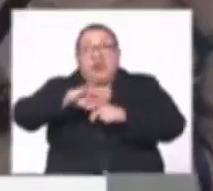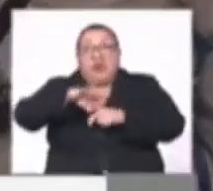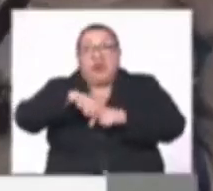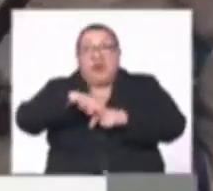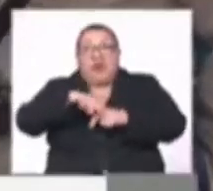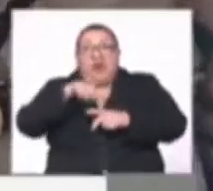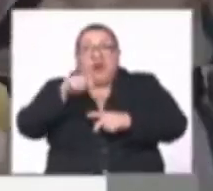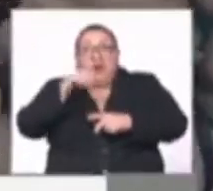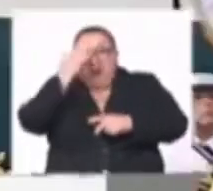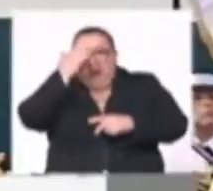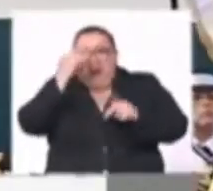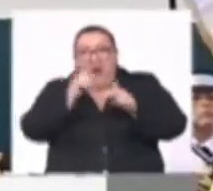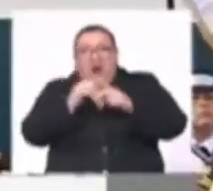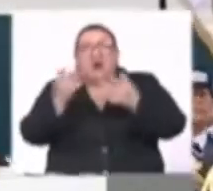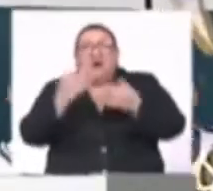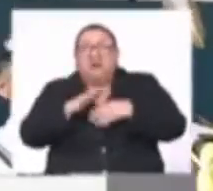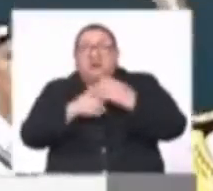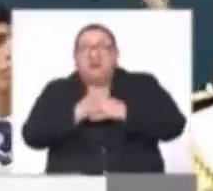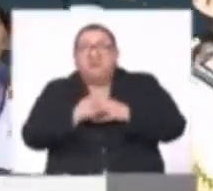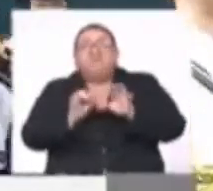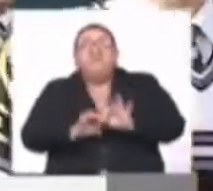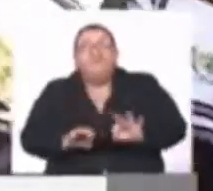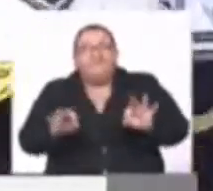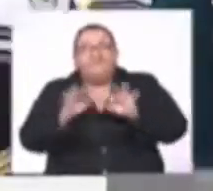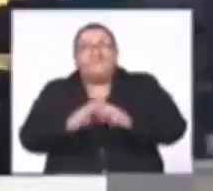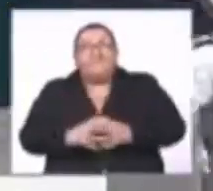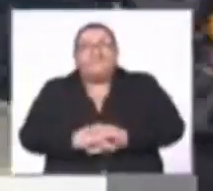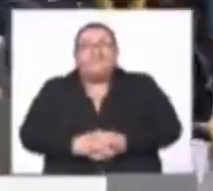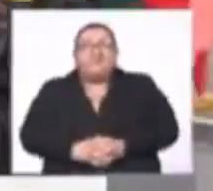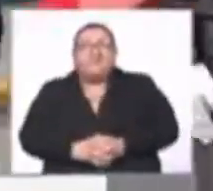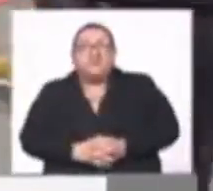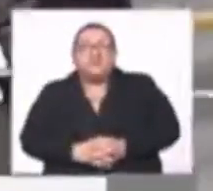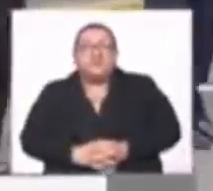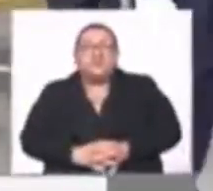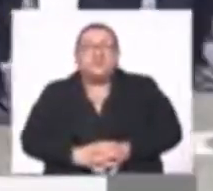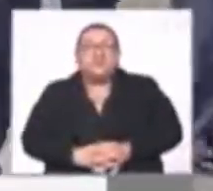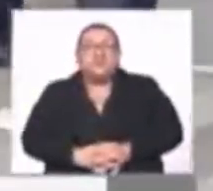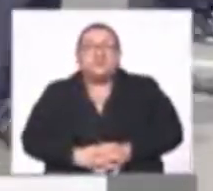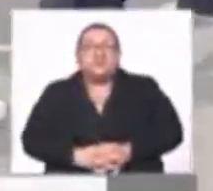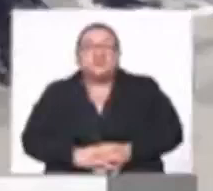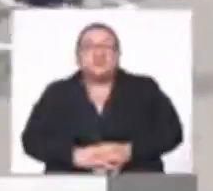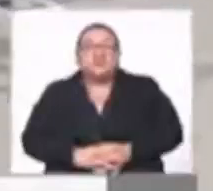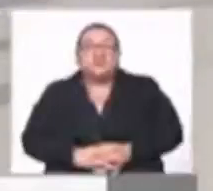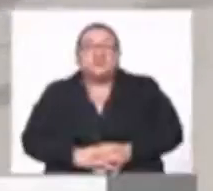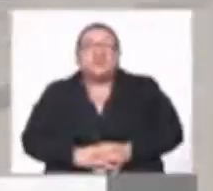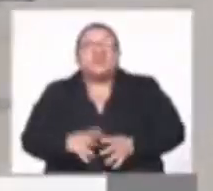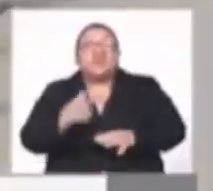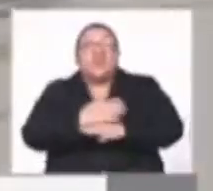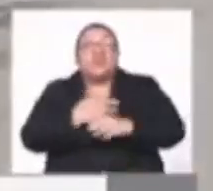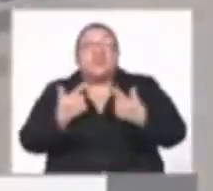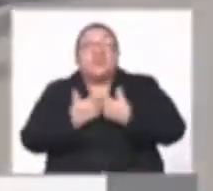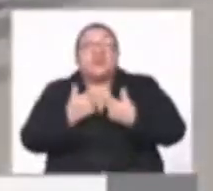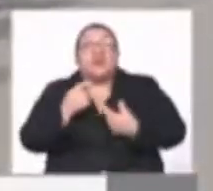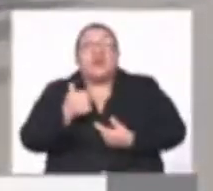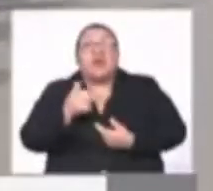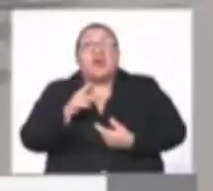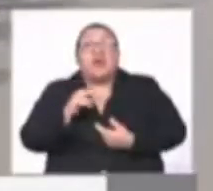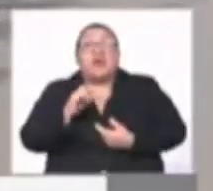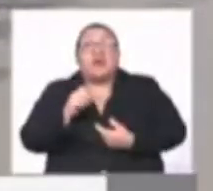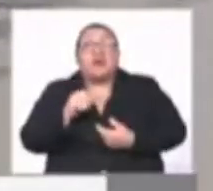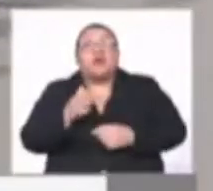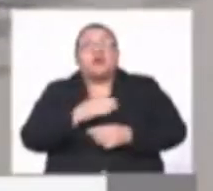día también representa para todos los peruanos el valor y sacrificio de nuestros héroes en la batalla de Arica, como el coronel